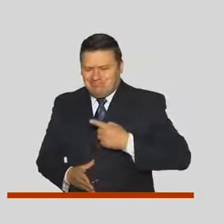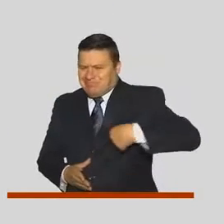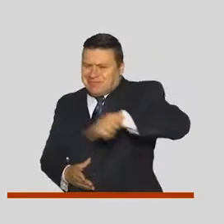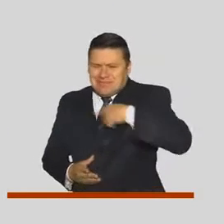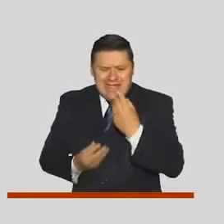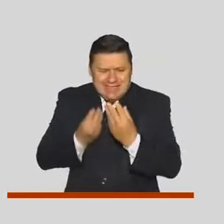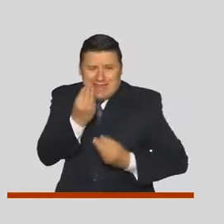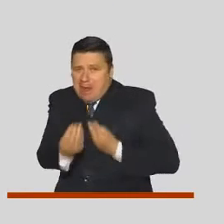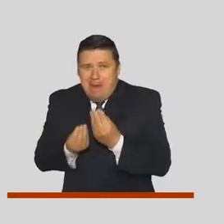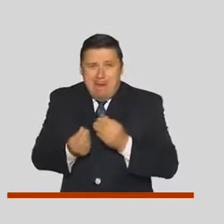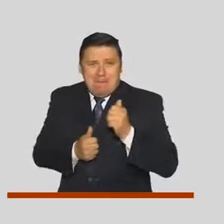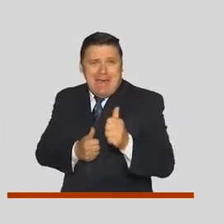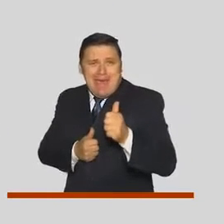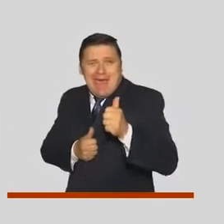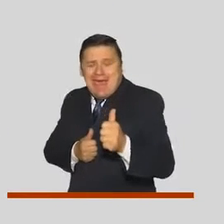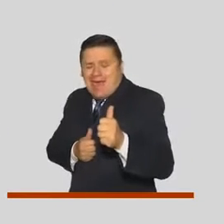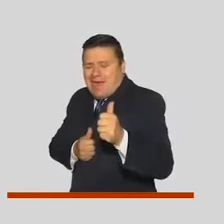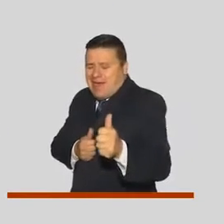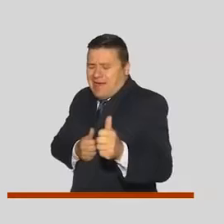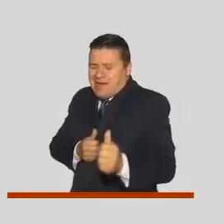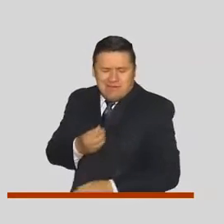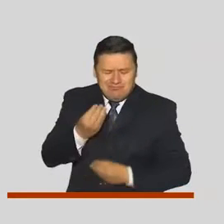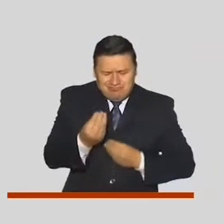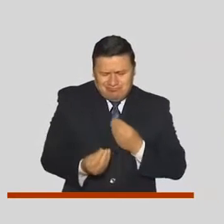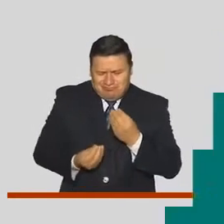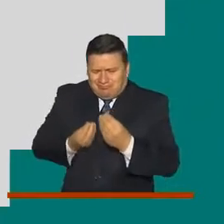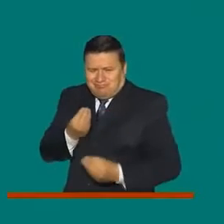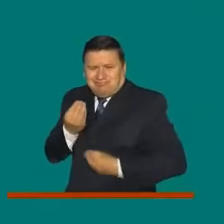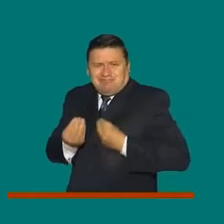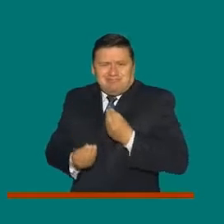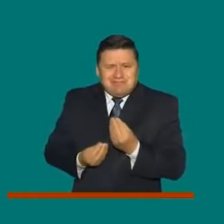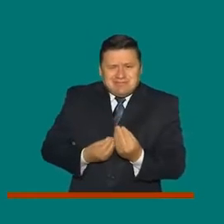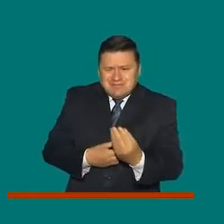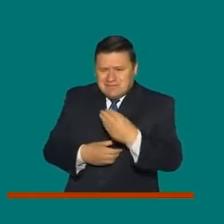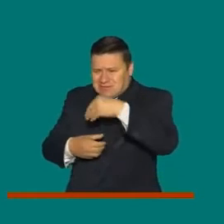Lo estamos haciendo bien,